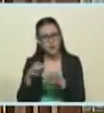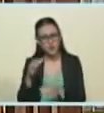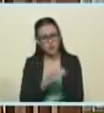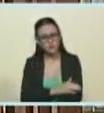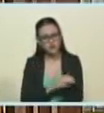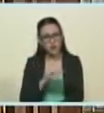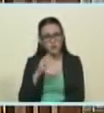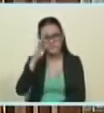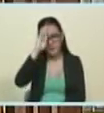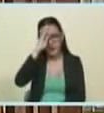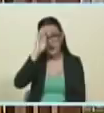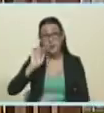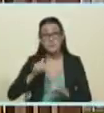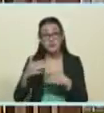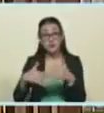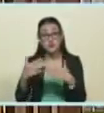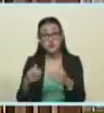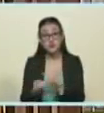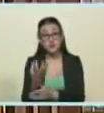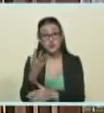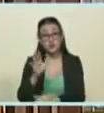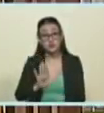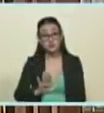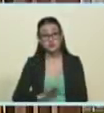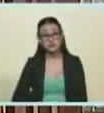Por ahí empezó entonces la cosa.